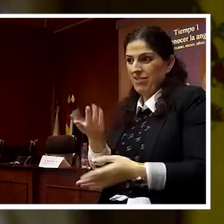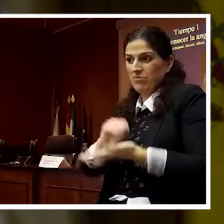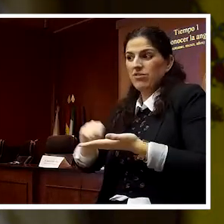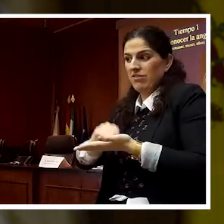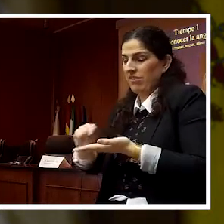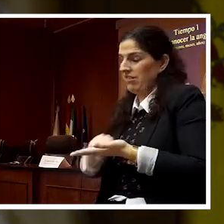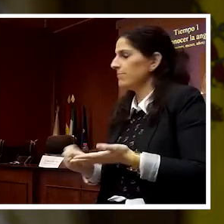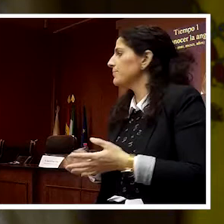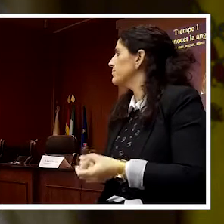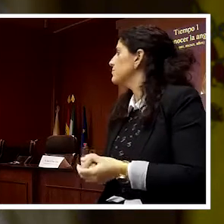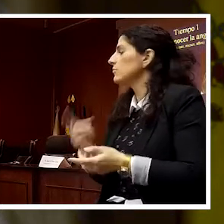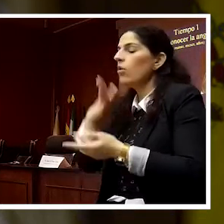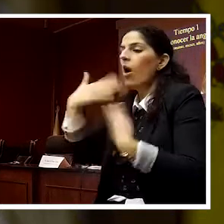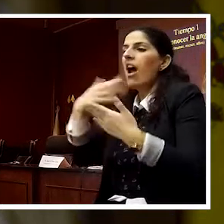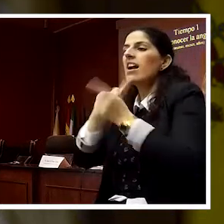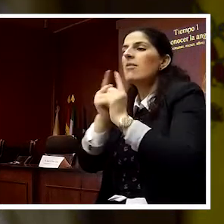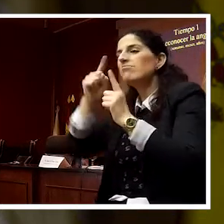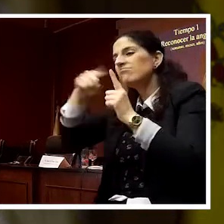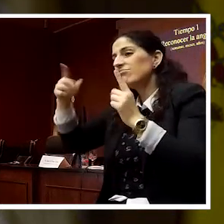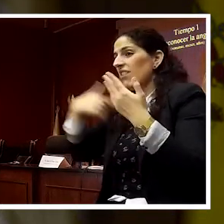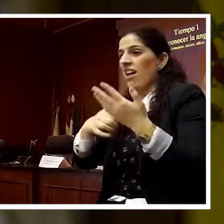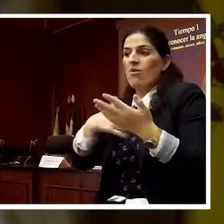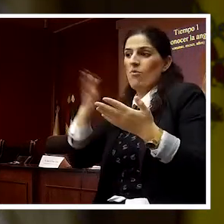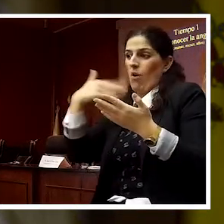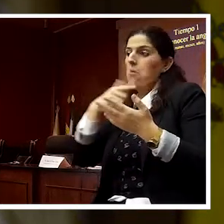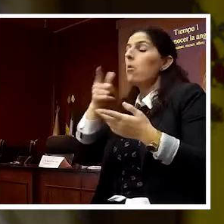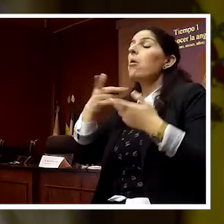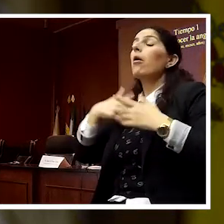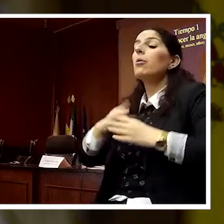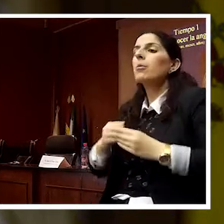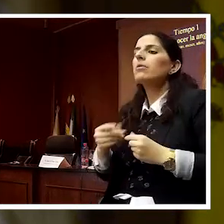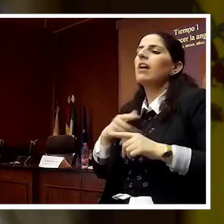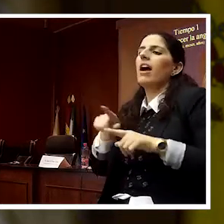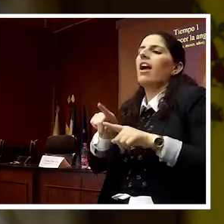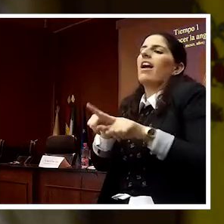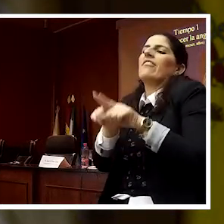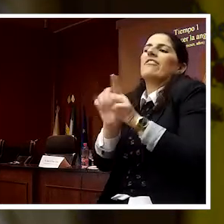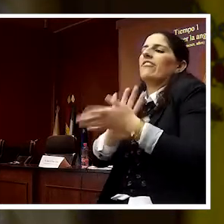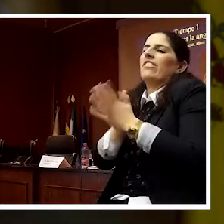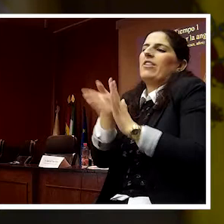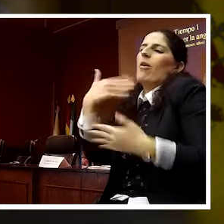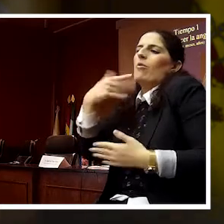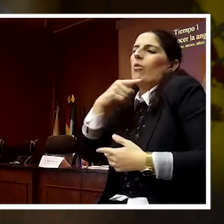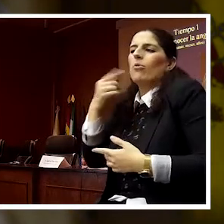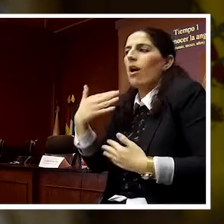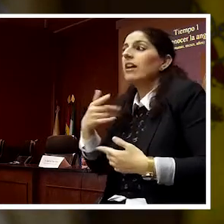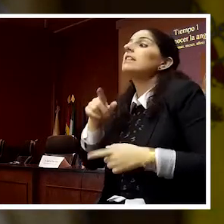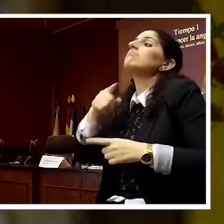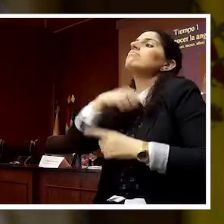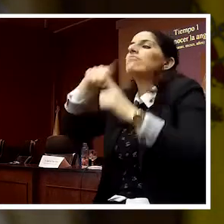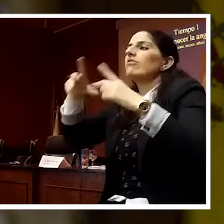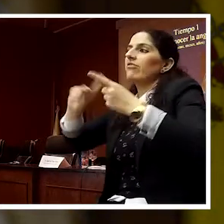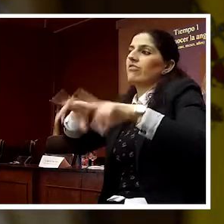con ausencia de cambios eléctricos, un electrocardiograma normal. De manera que,